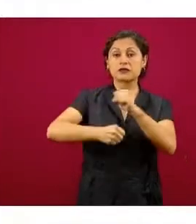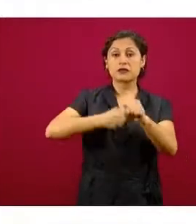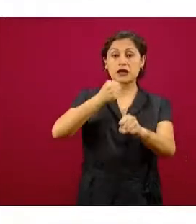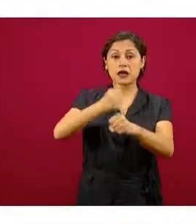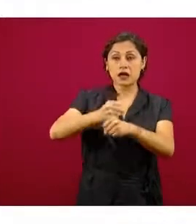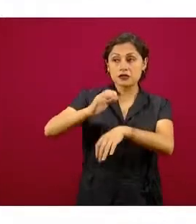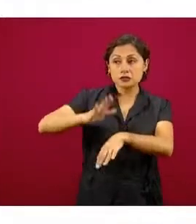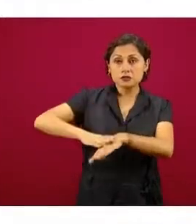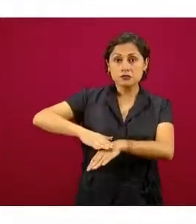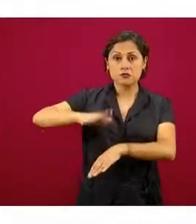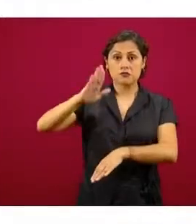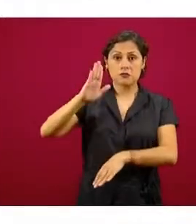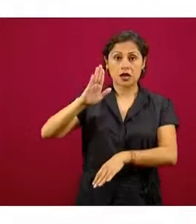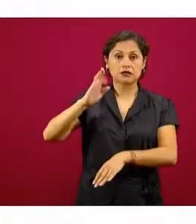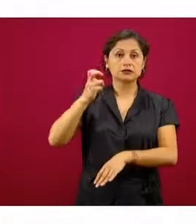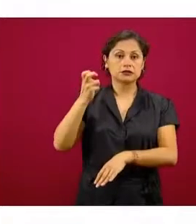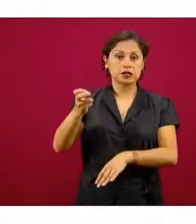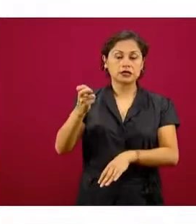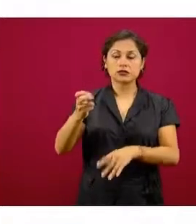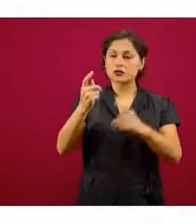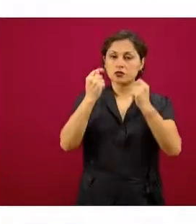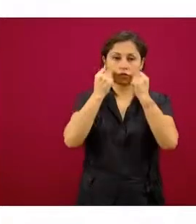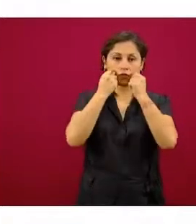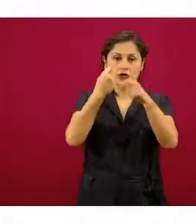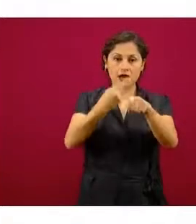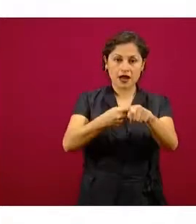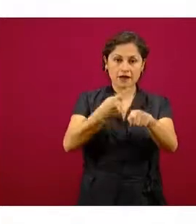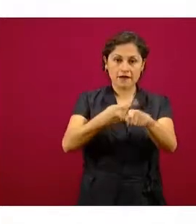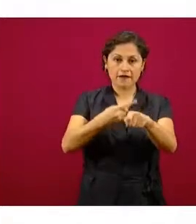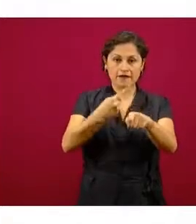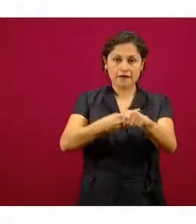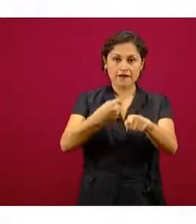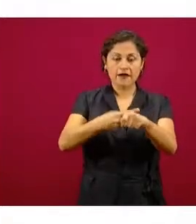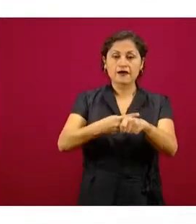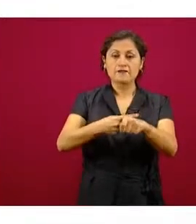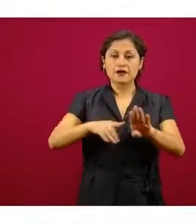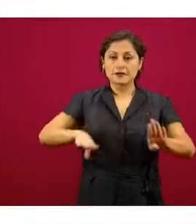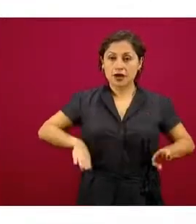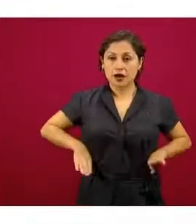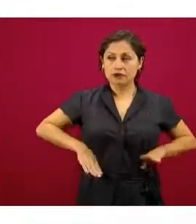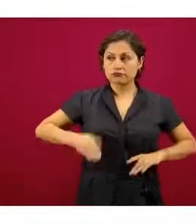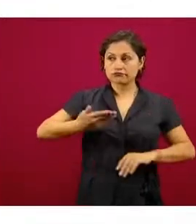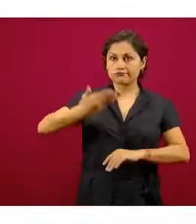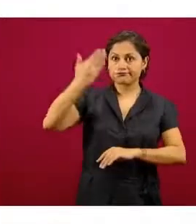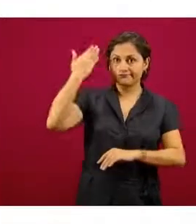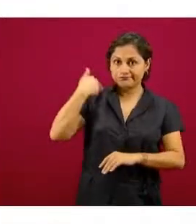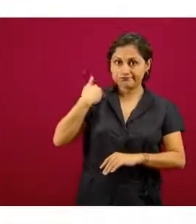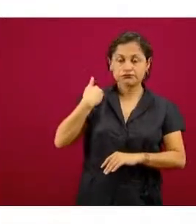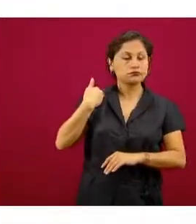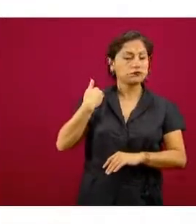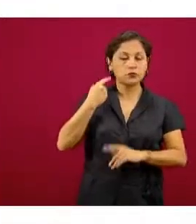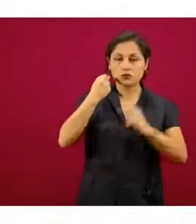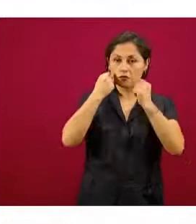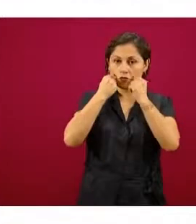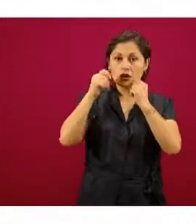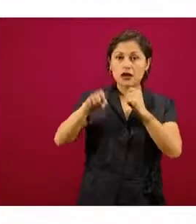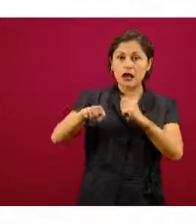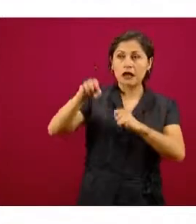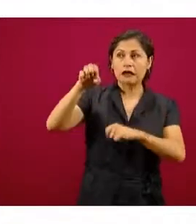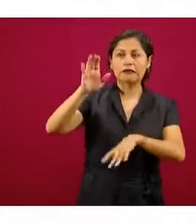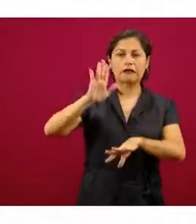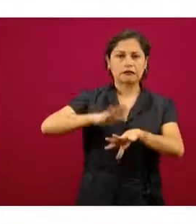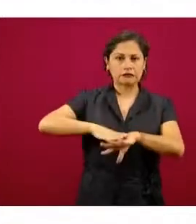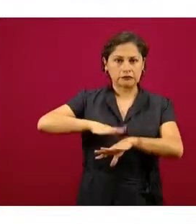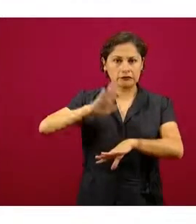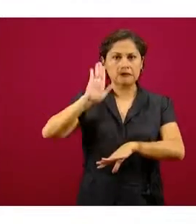edad, ¿sí?, independientemente de las comorbilidades, que ahorita también vamos a pasar a verlas, han tenido la mayor